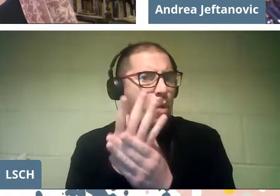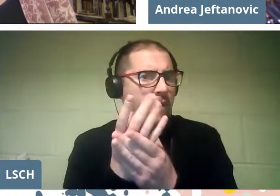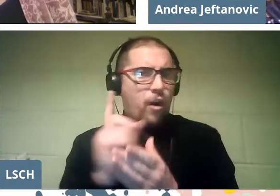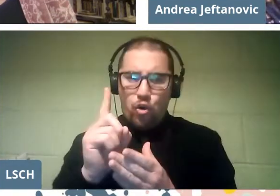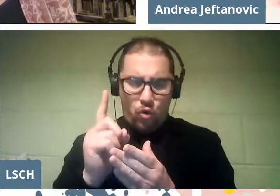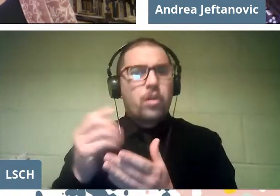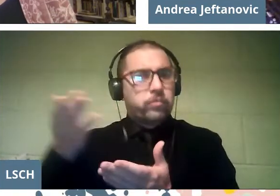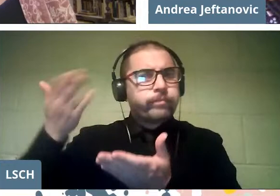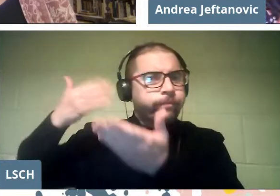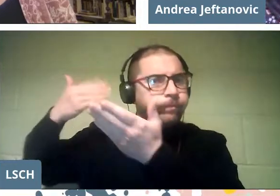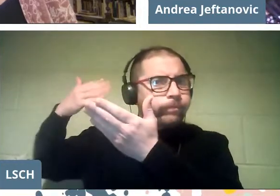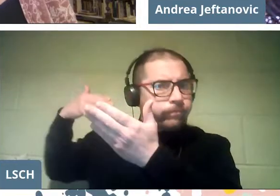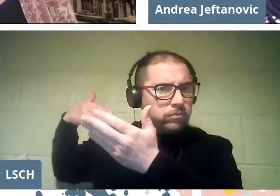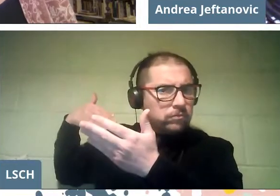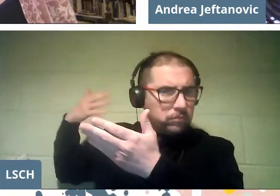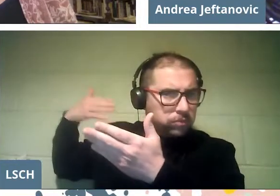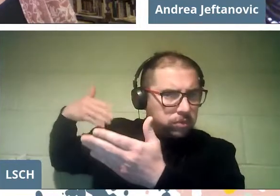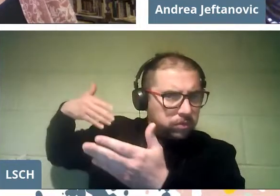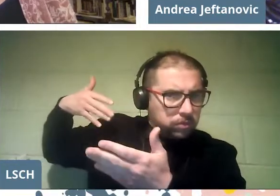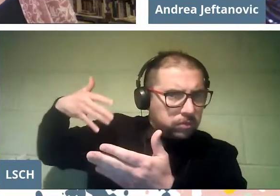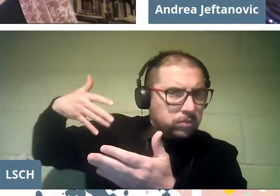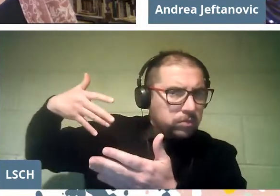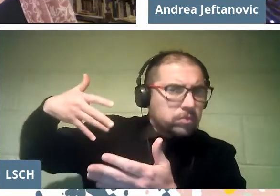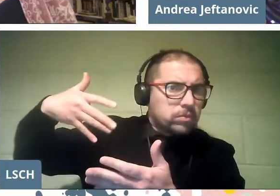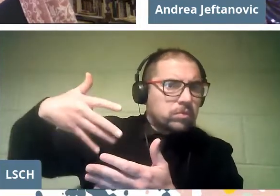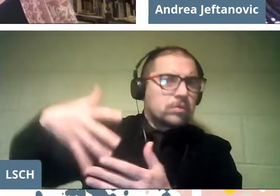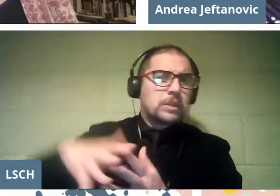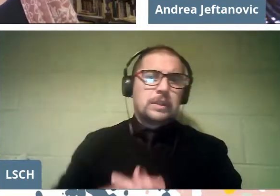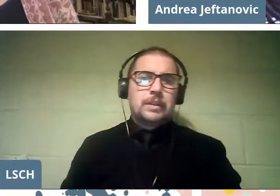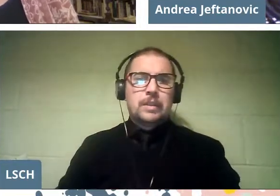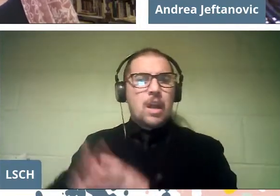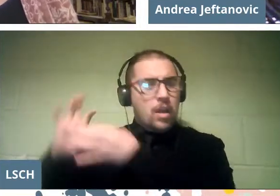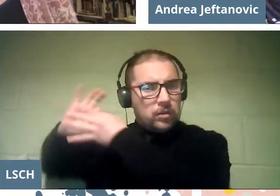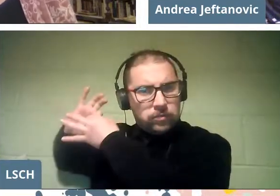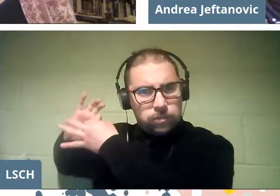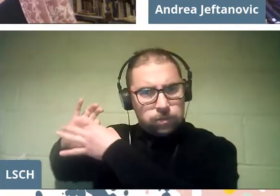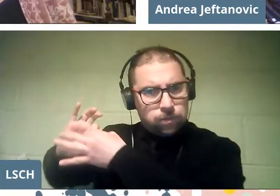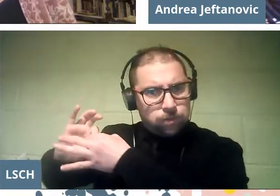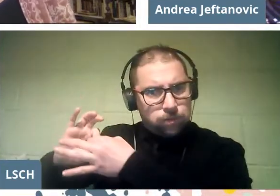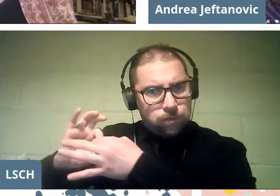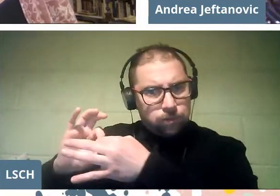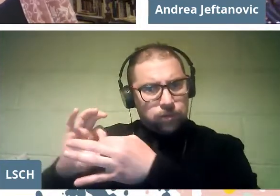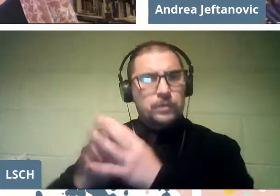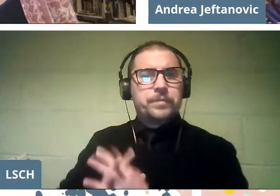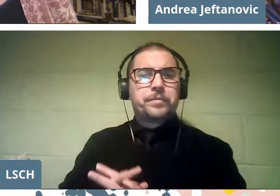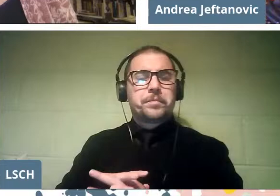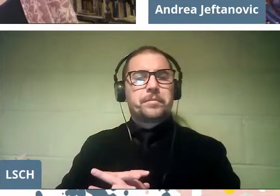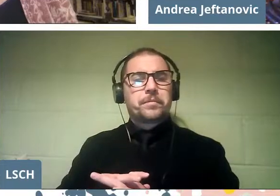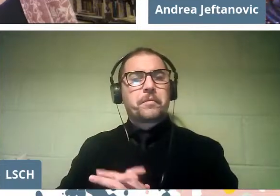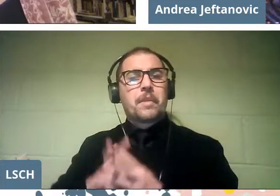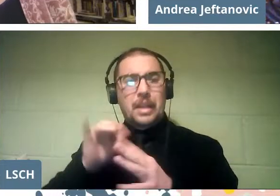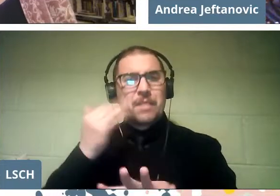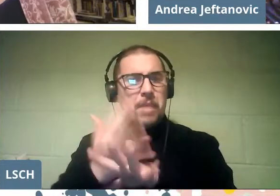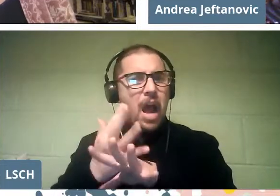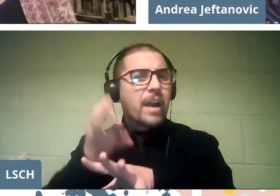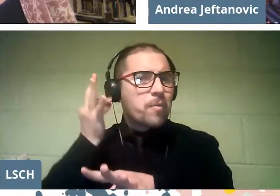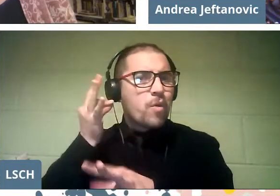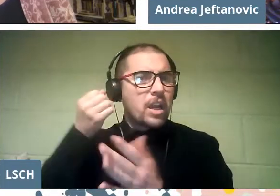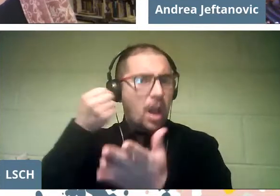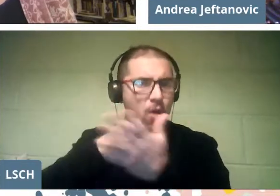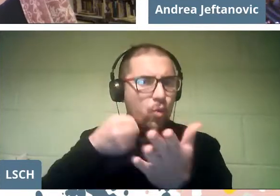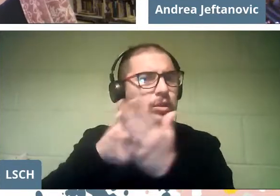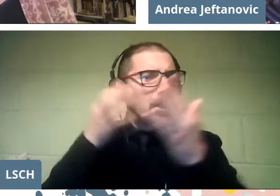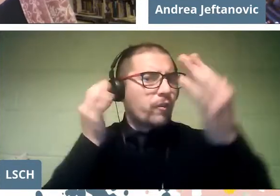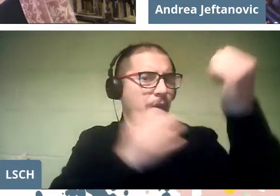injusto no reconocer a nuestras precursoras. Quizás siempre ha habido mujeres precursoras desde